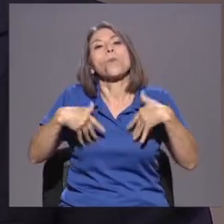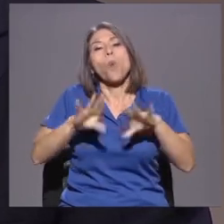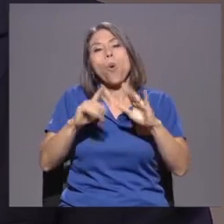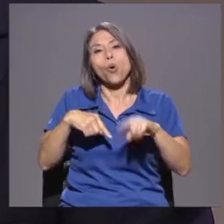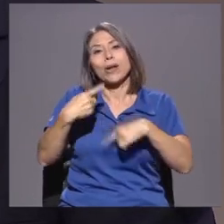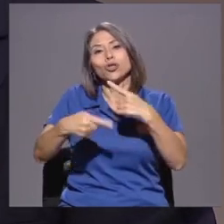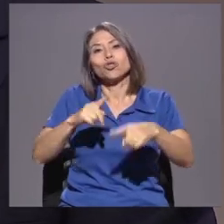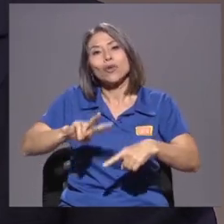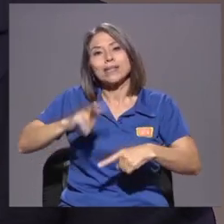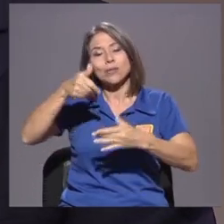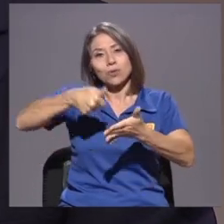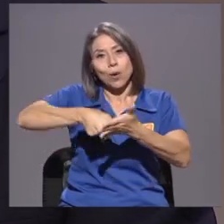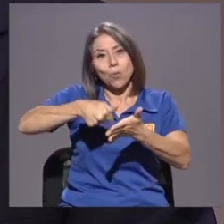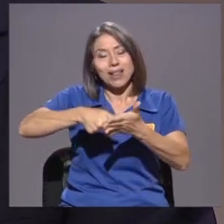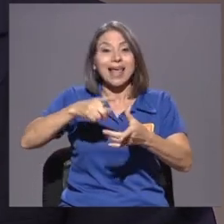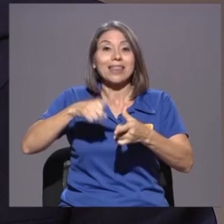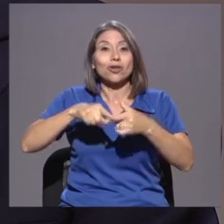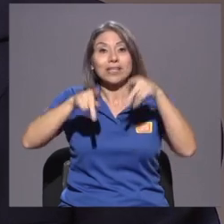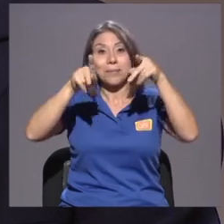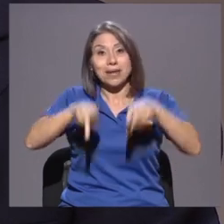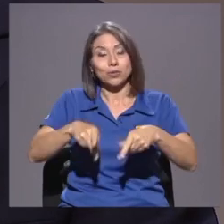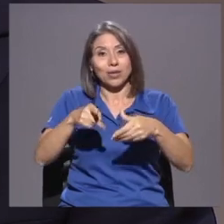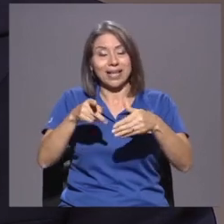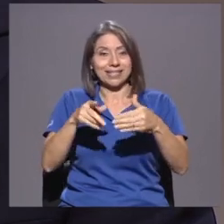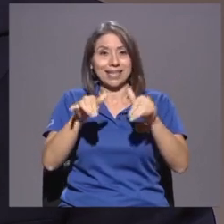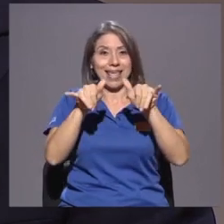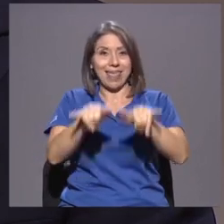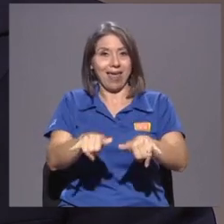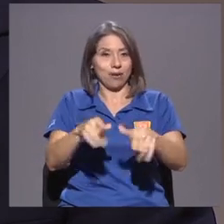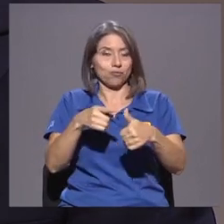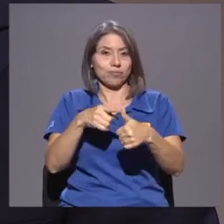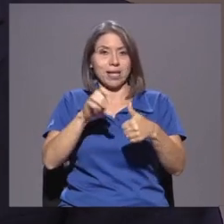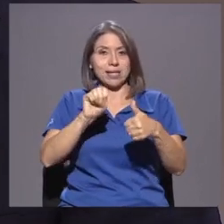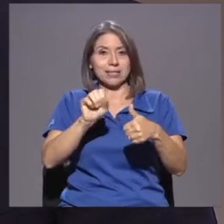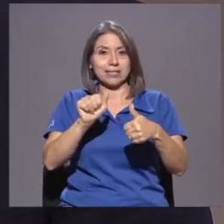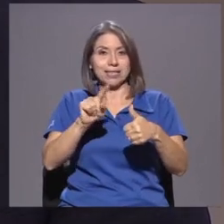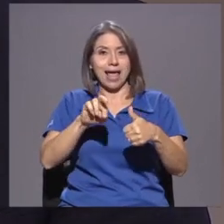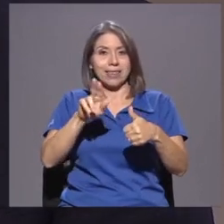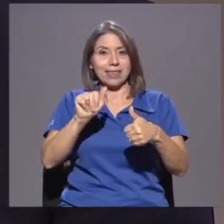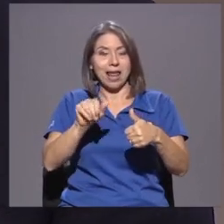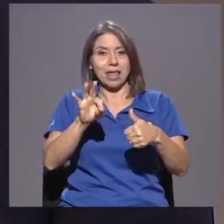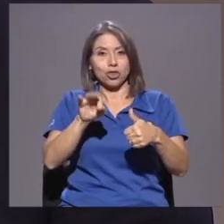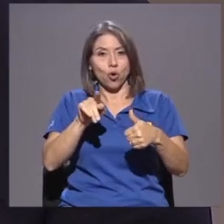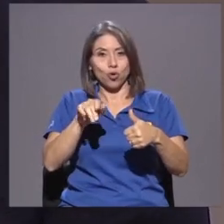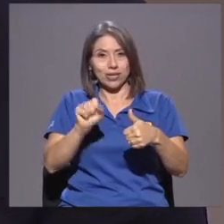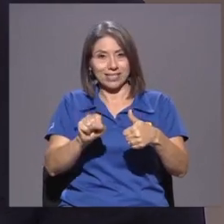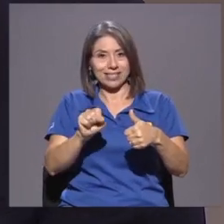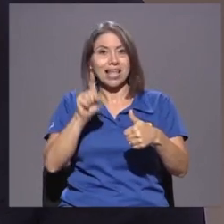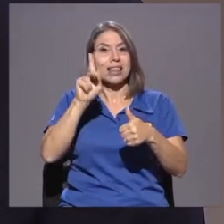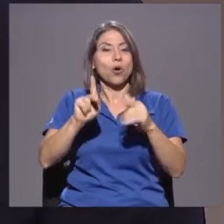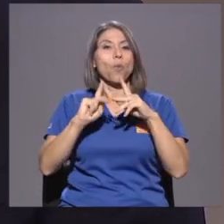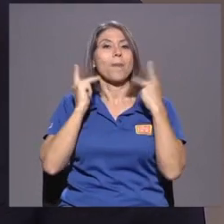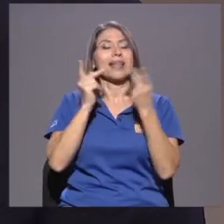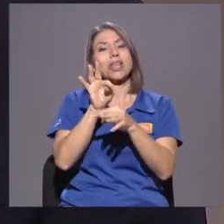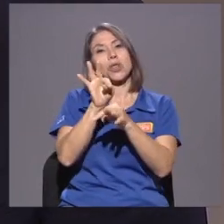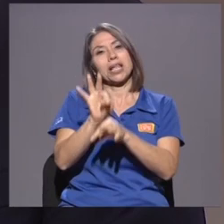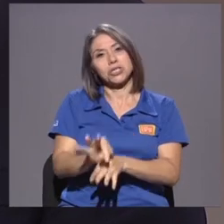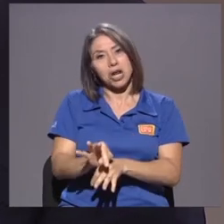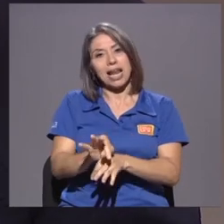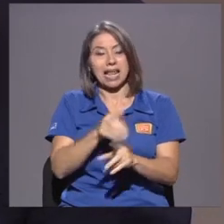entonces quienes quedaron que son sandra torres de un partido que podríamos llamar tradicional que se autodenomina